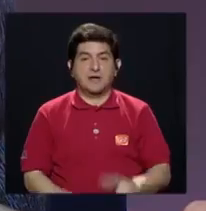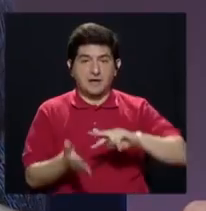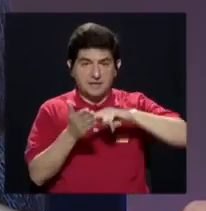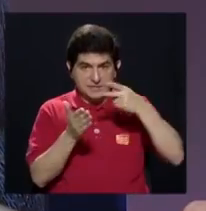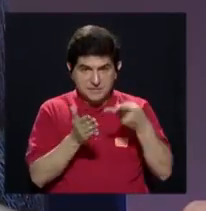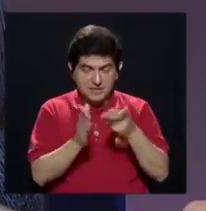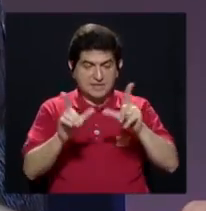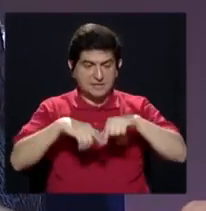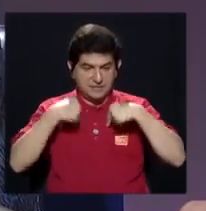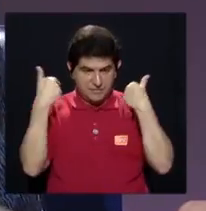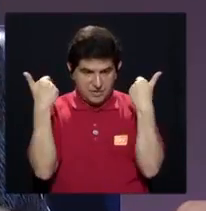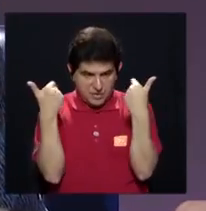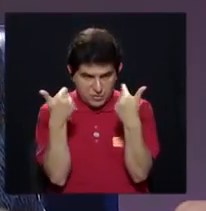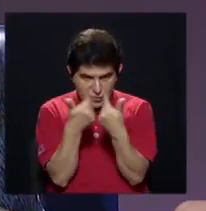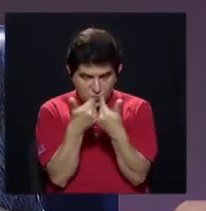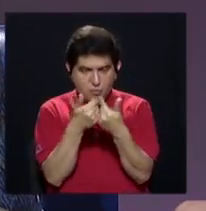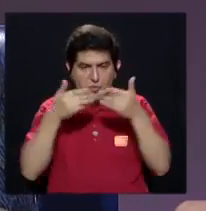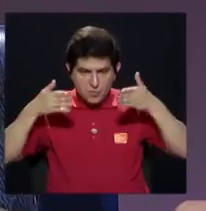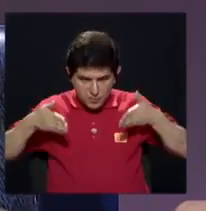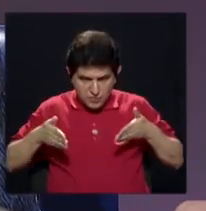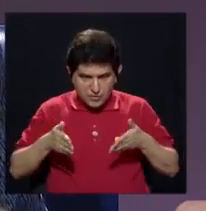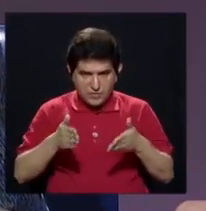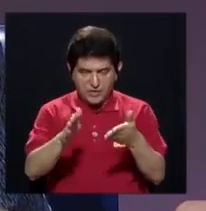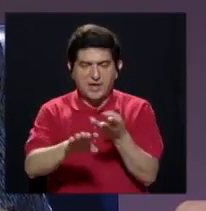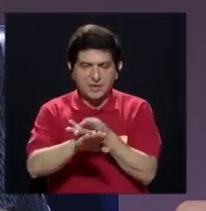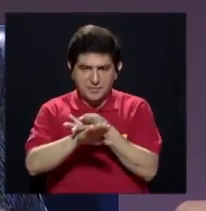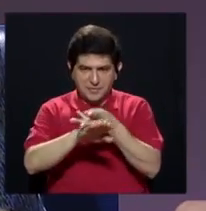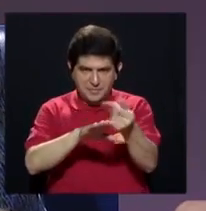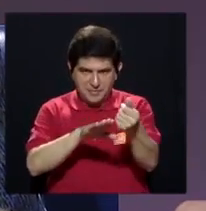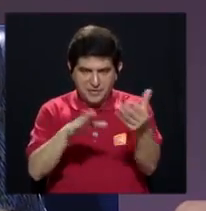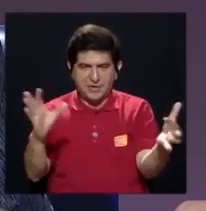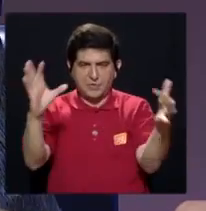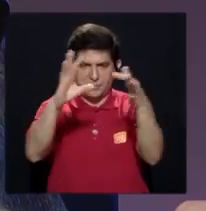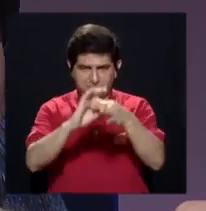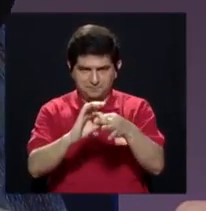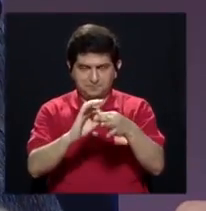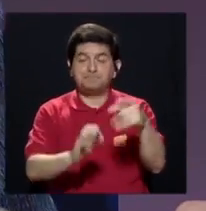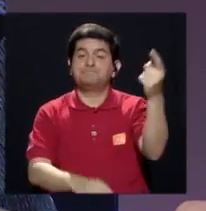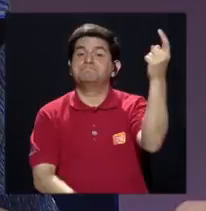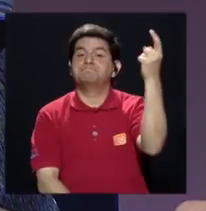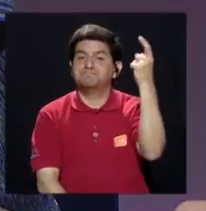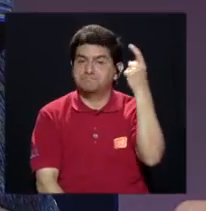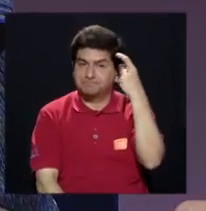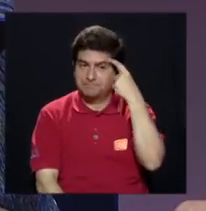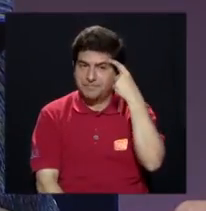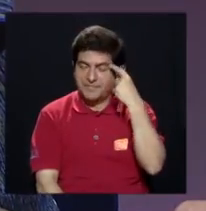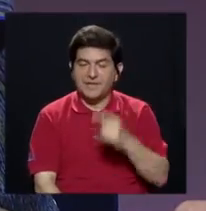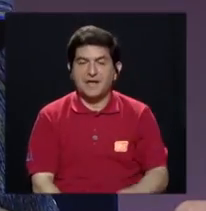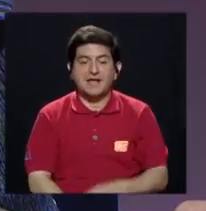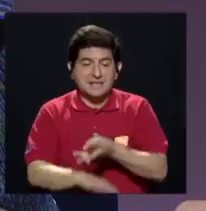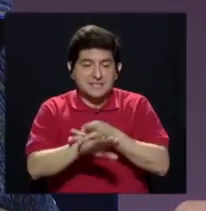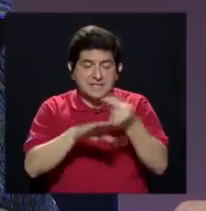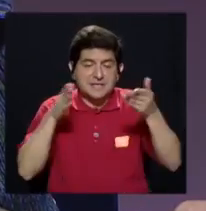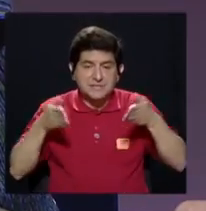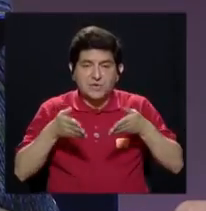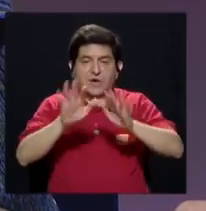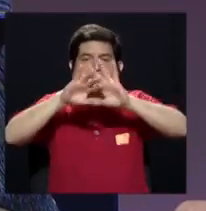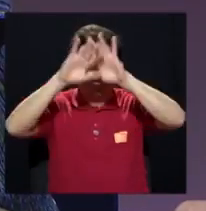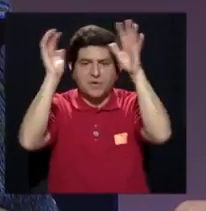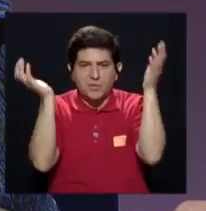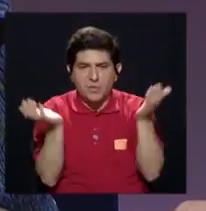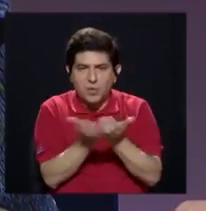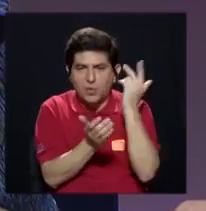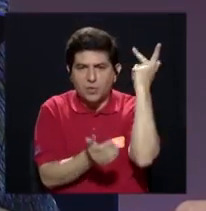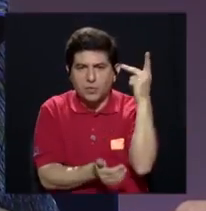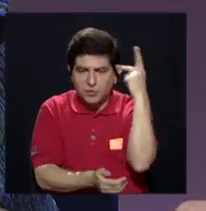colectivizar los caminos y los procesos de sanación considerar entonces que la sanación como camino cósmico